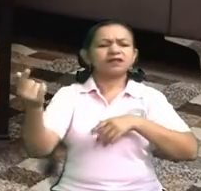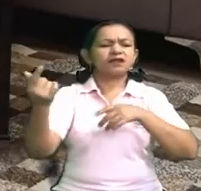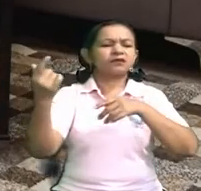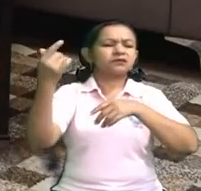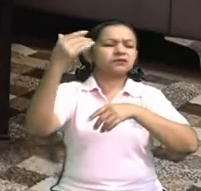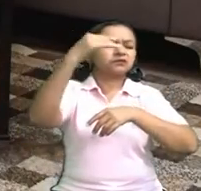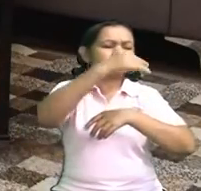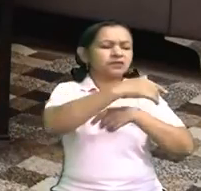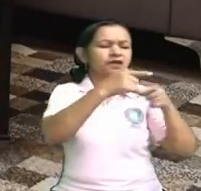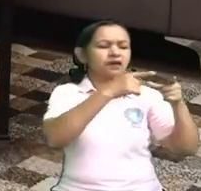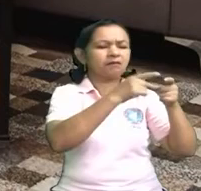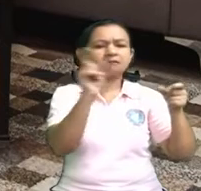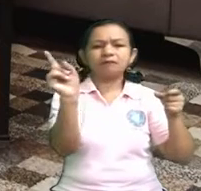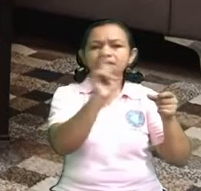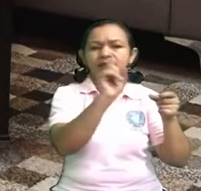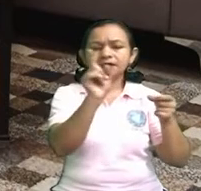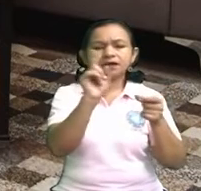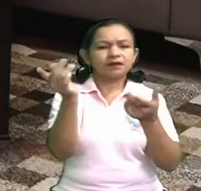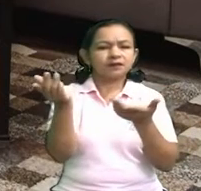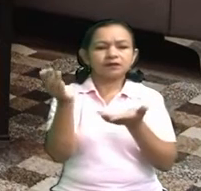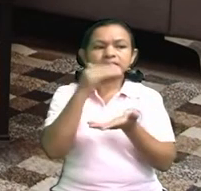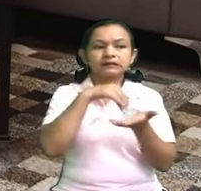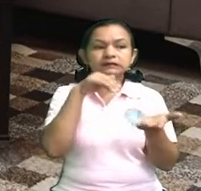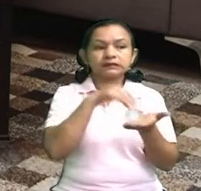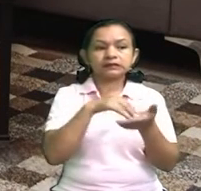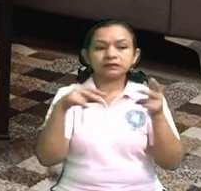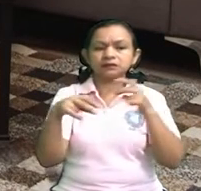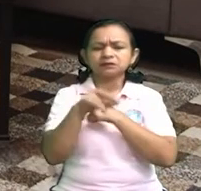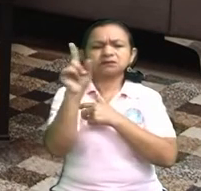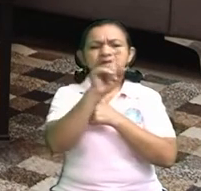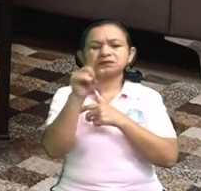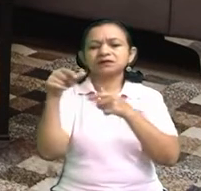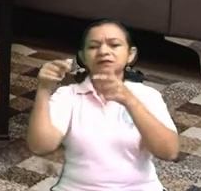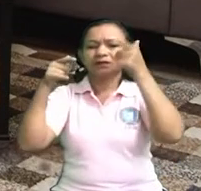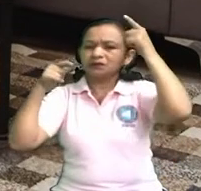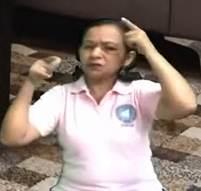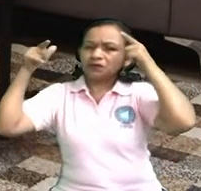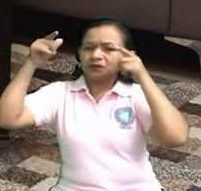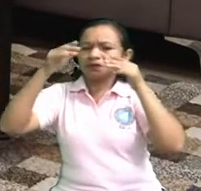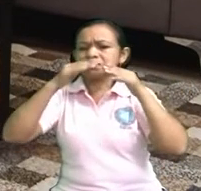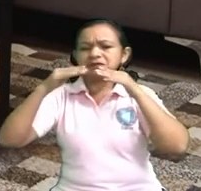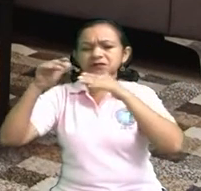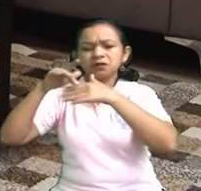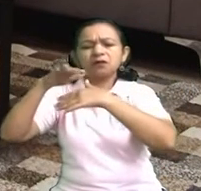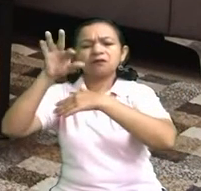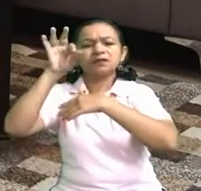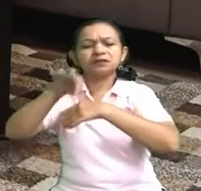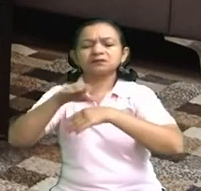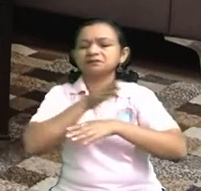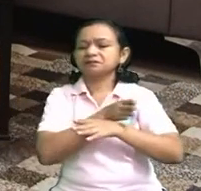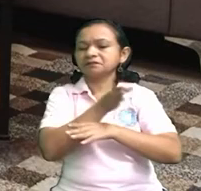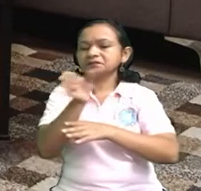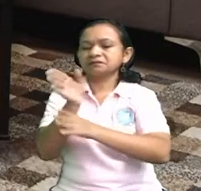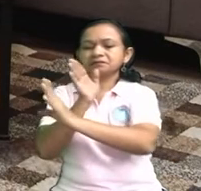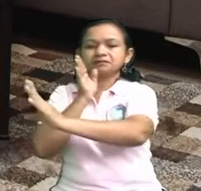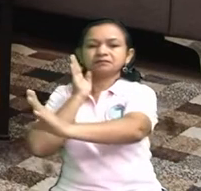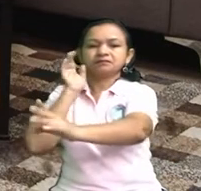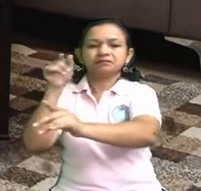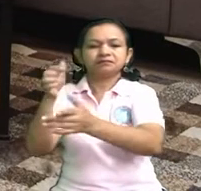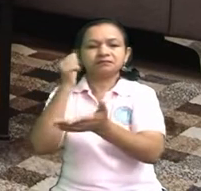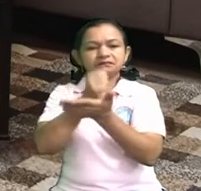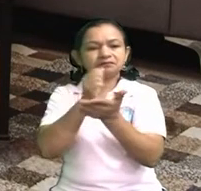a Managua, ya sea al nivel central o a Metrocentro, no, ya hay en Ciudad Sandino una oficina para la